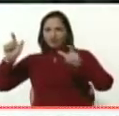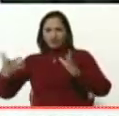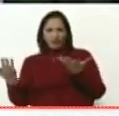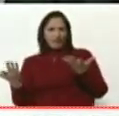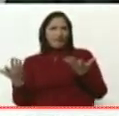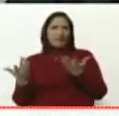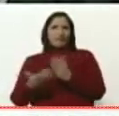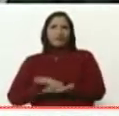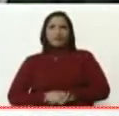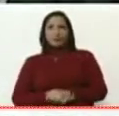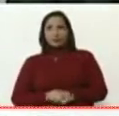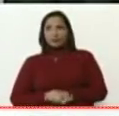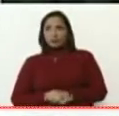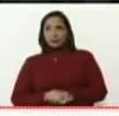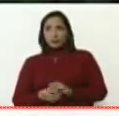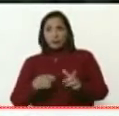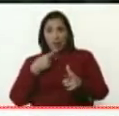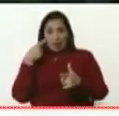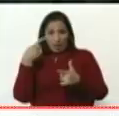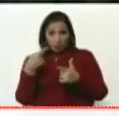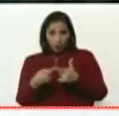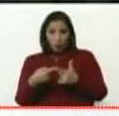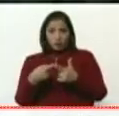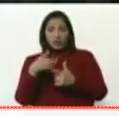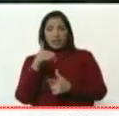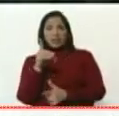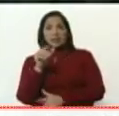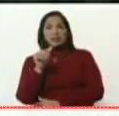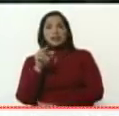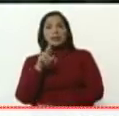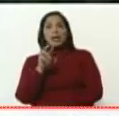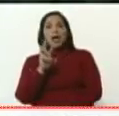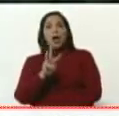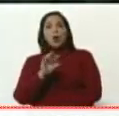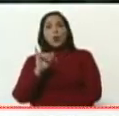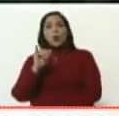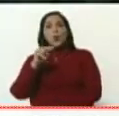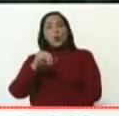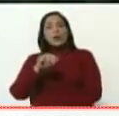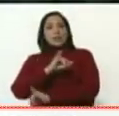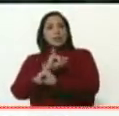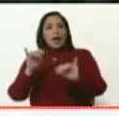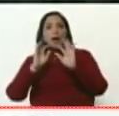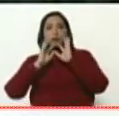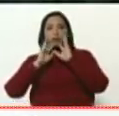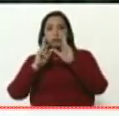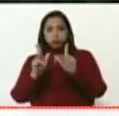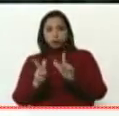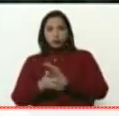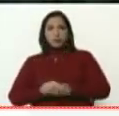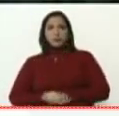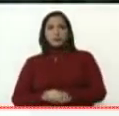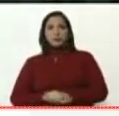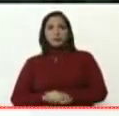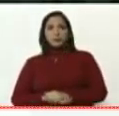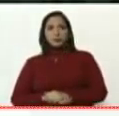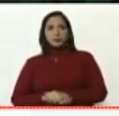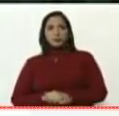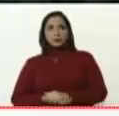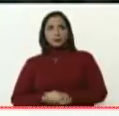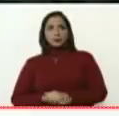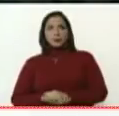Entonces, aquí está Darwin Balaguer, que ya ha confesado que recibió entrenamiento en Cali,